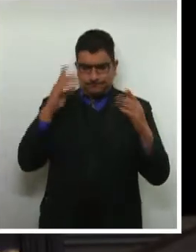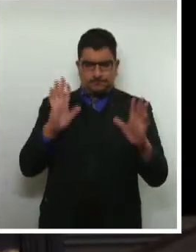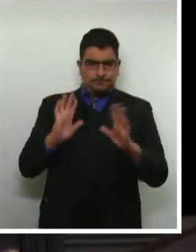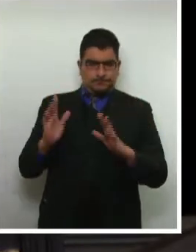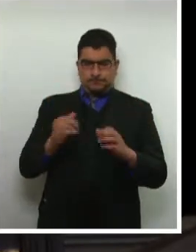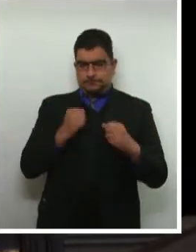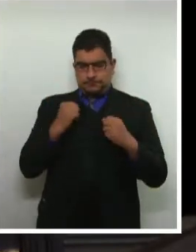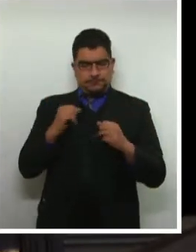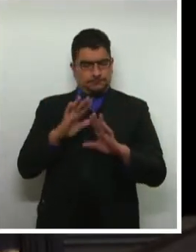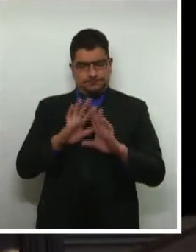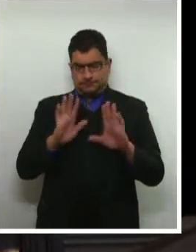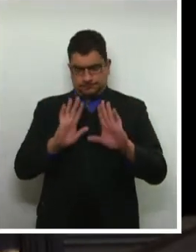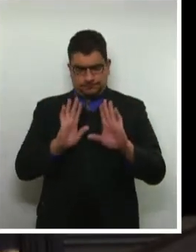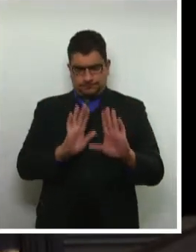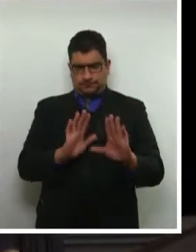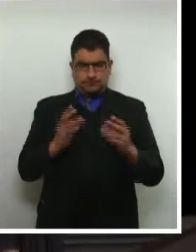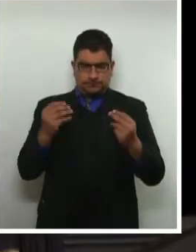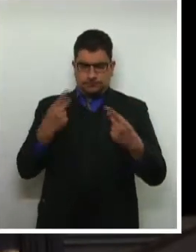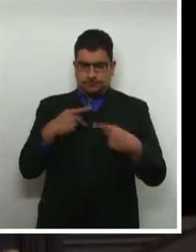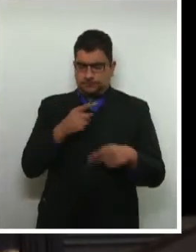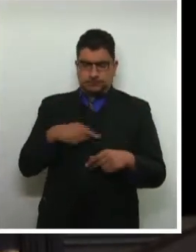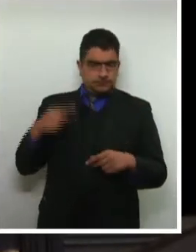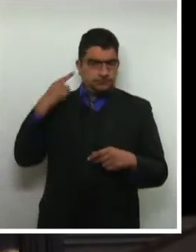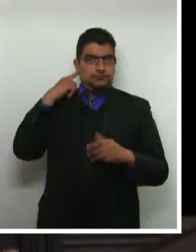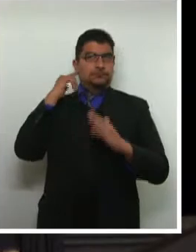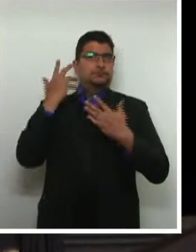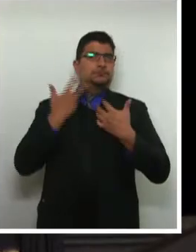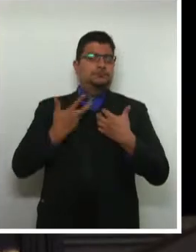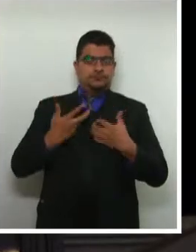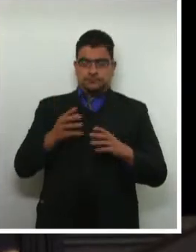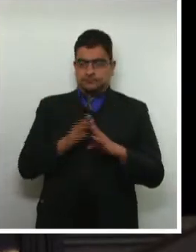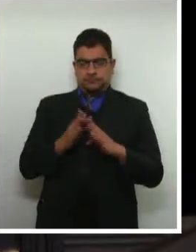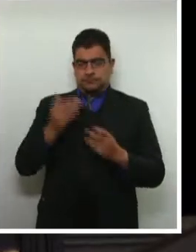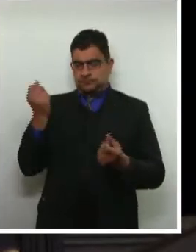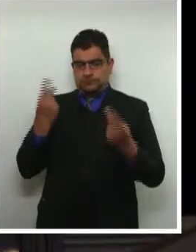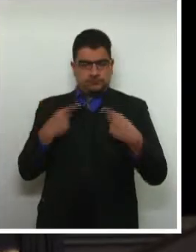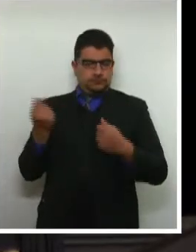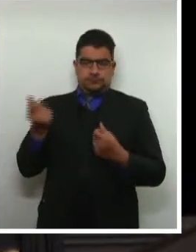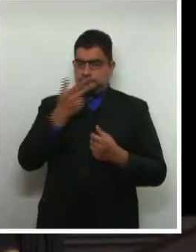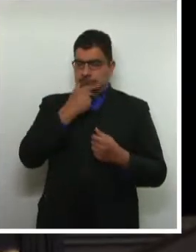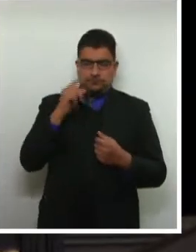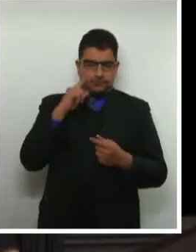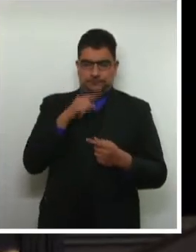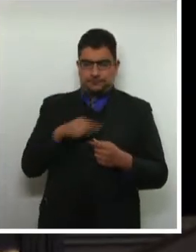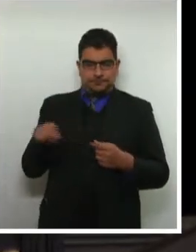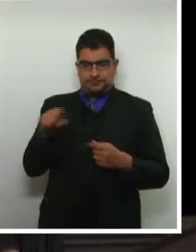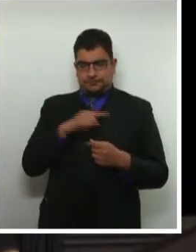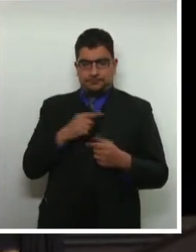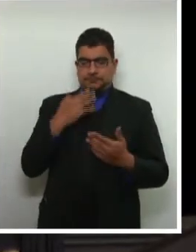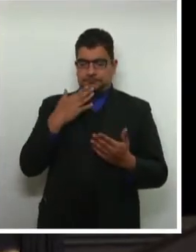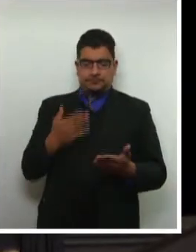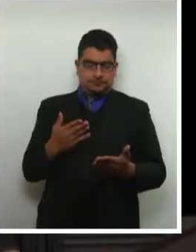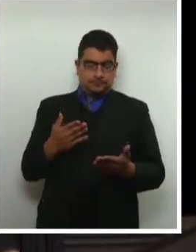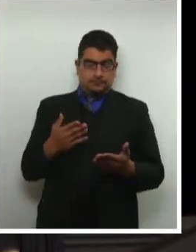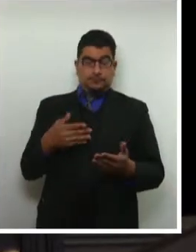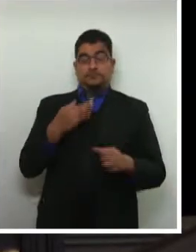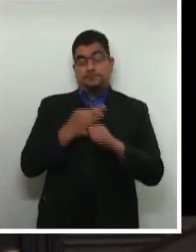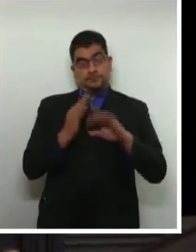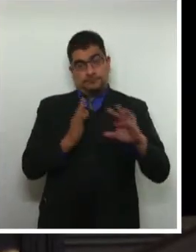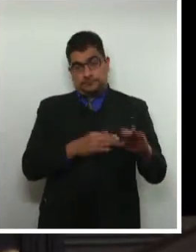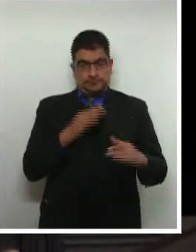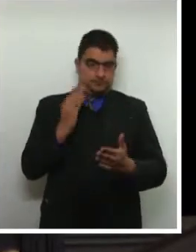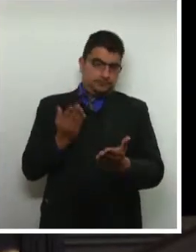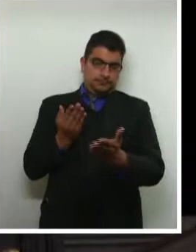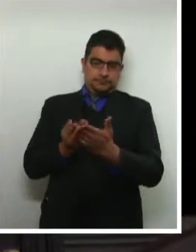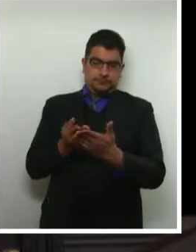poco fuertes a muchos de los oídos de algunos o de algunas de ustedes. En la